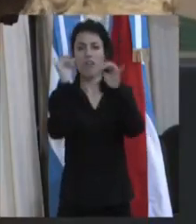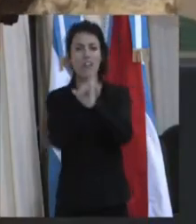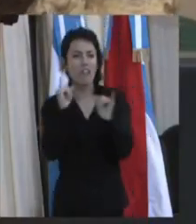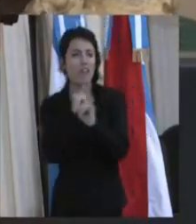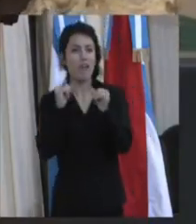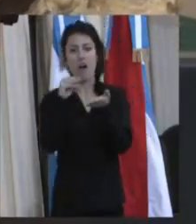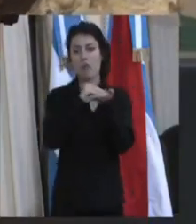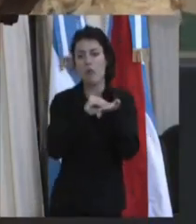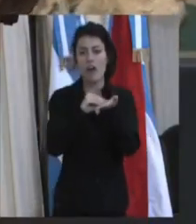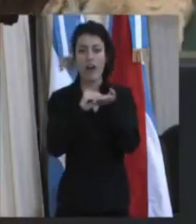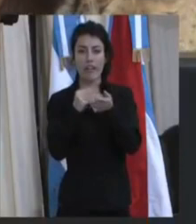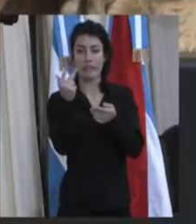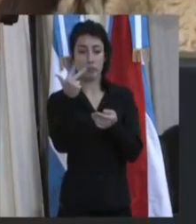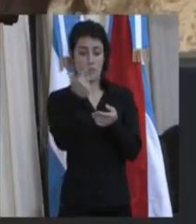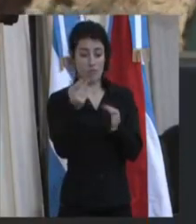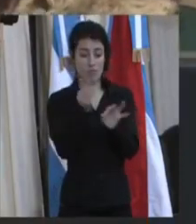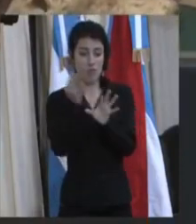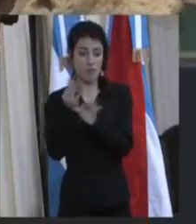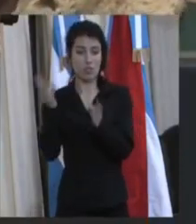tres profesiones liberales